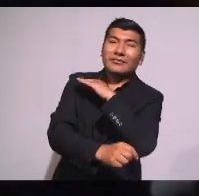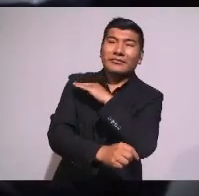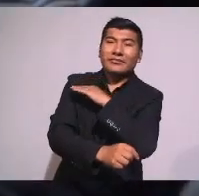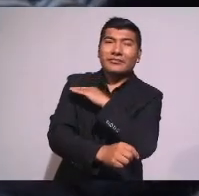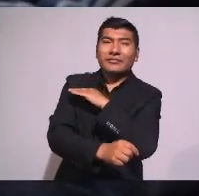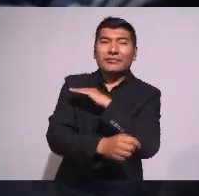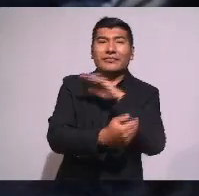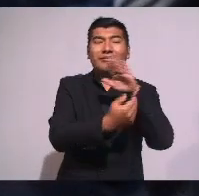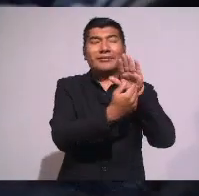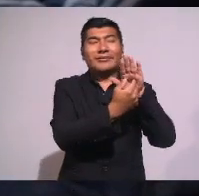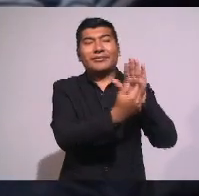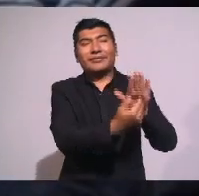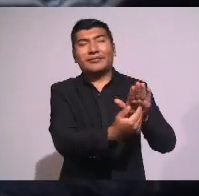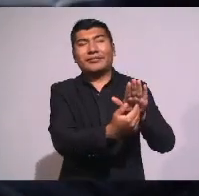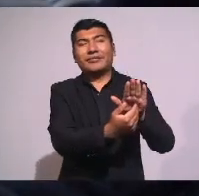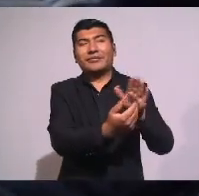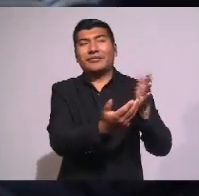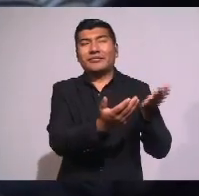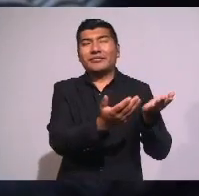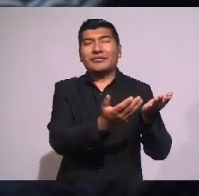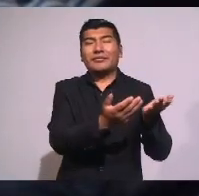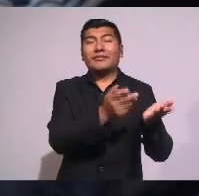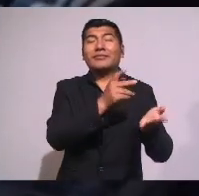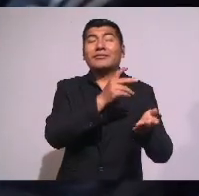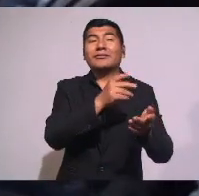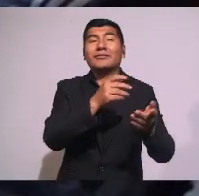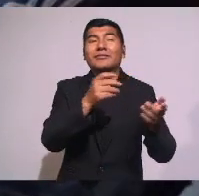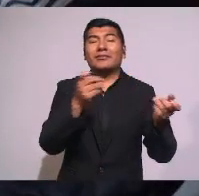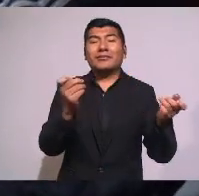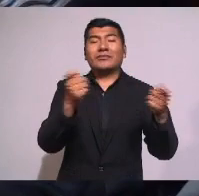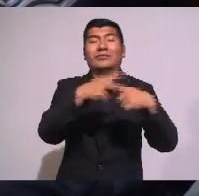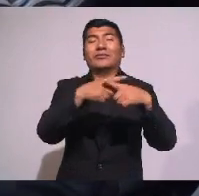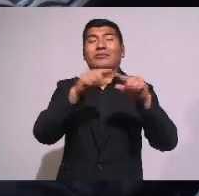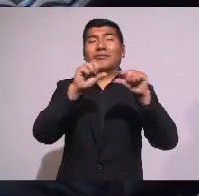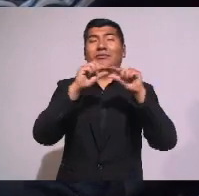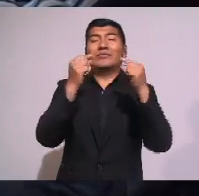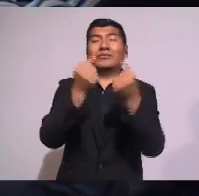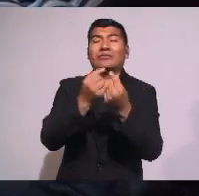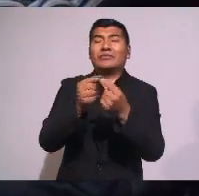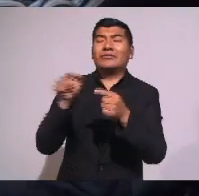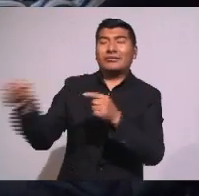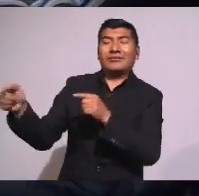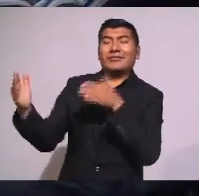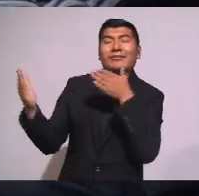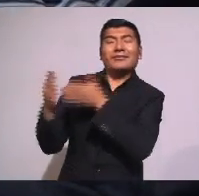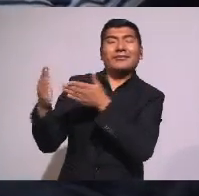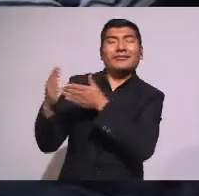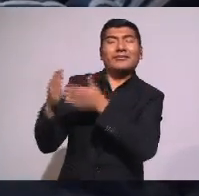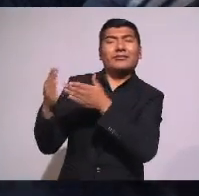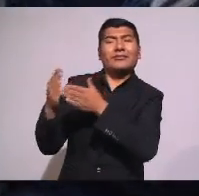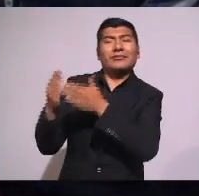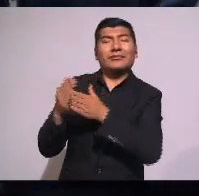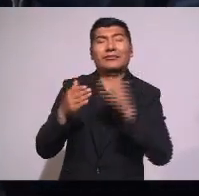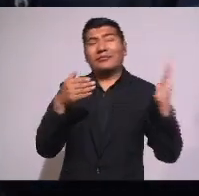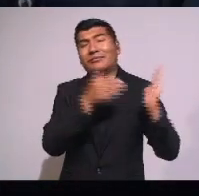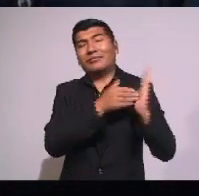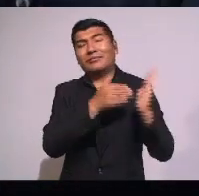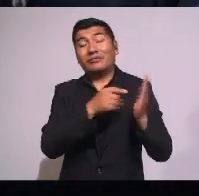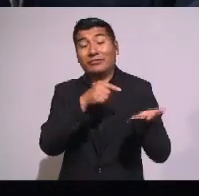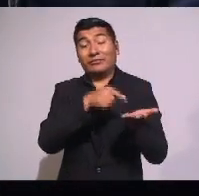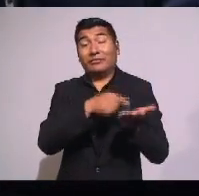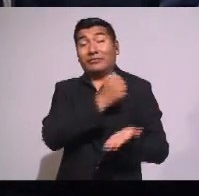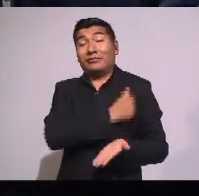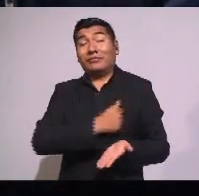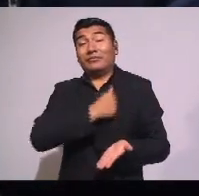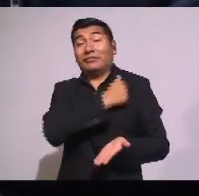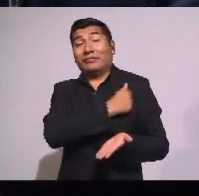de denigrar al oponente, de destruirlo, de calumniar. Esas actitudes que